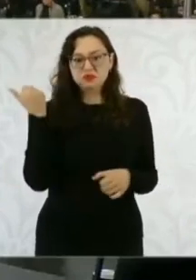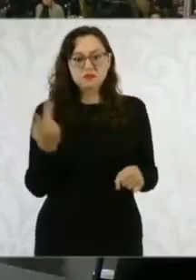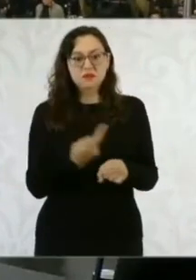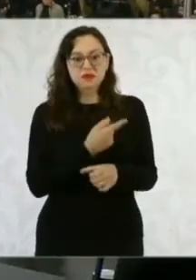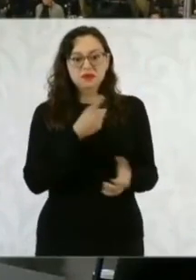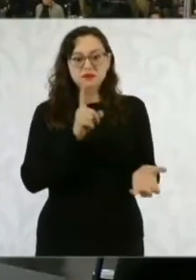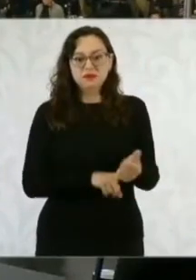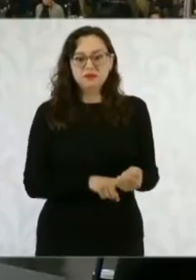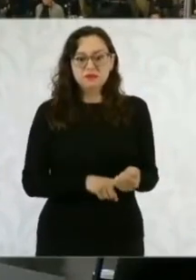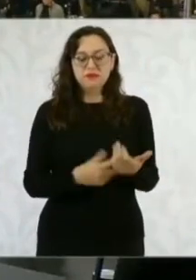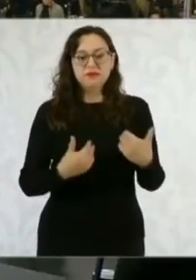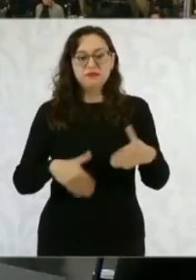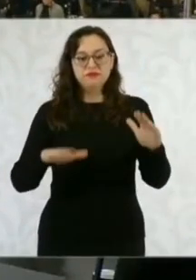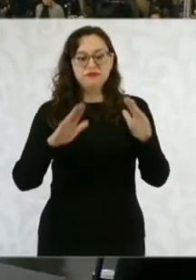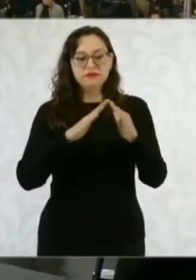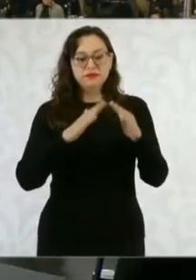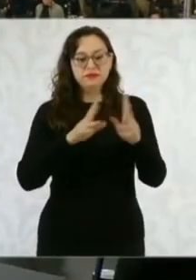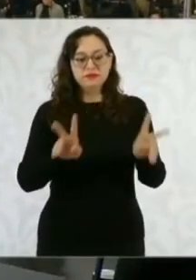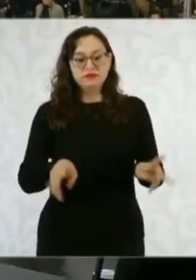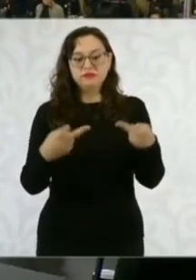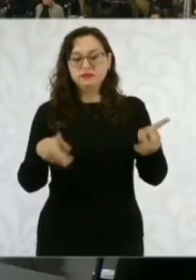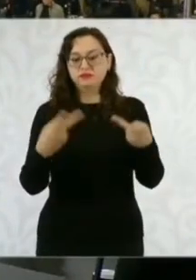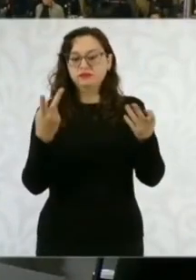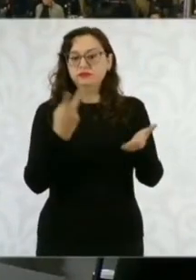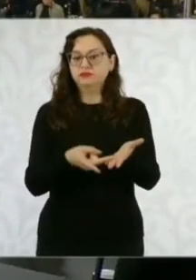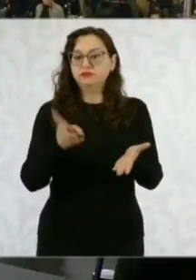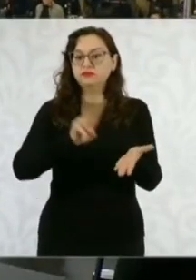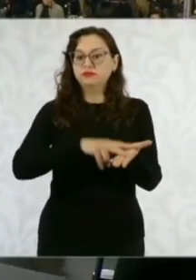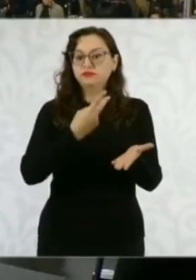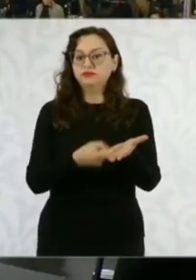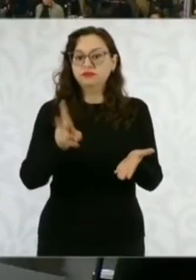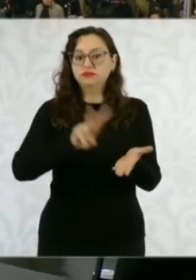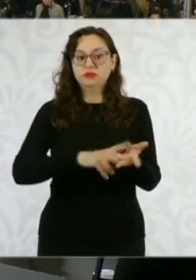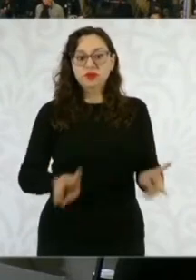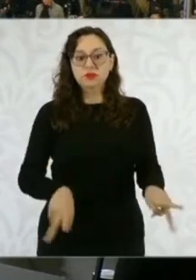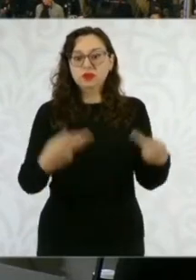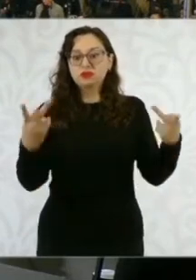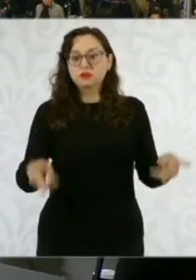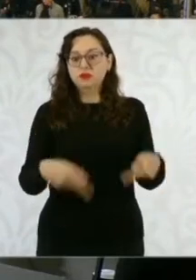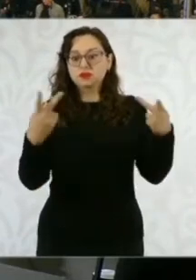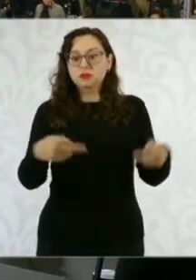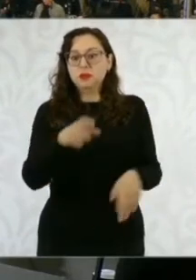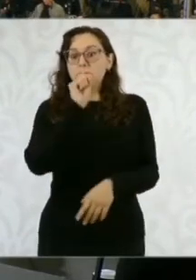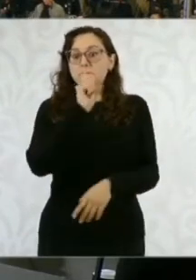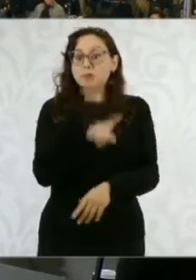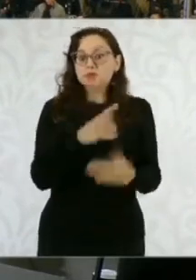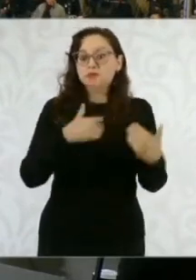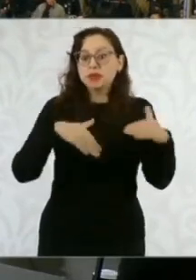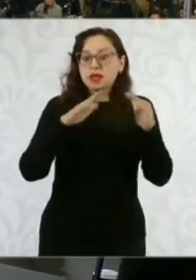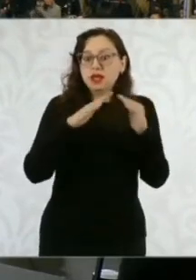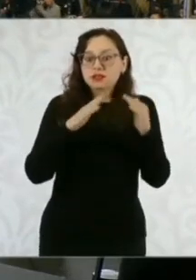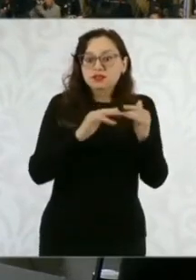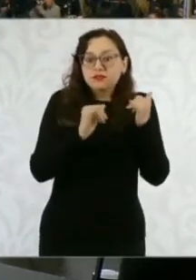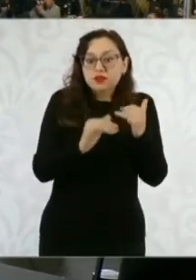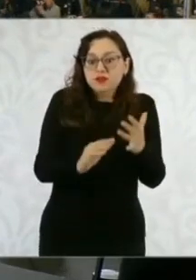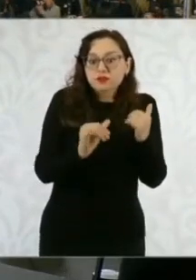En el caso de las viviendas que se vendieron no sé cuántas veces. No, bueno.